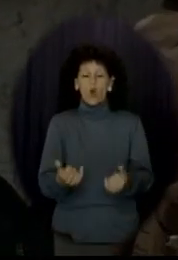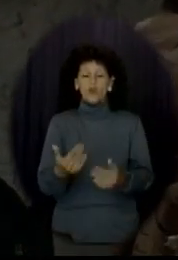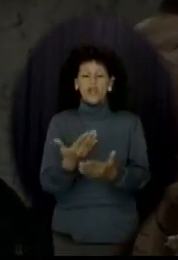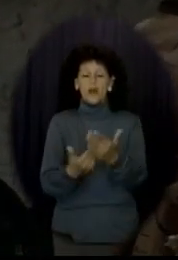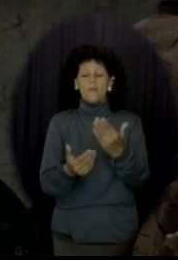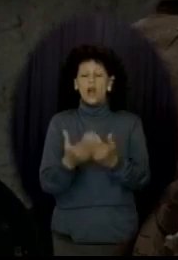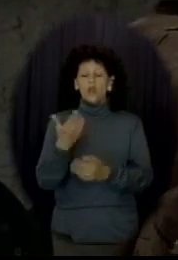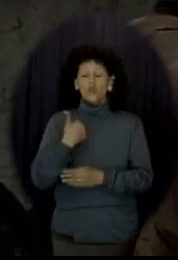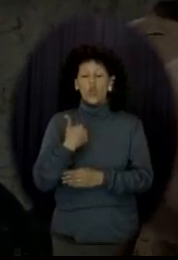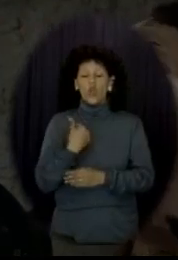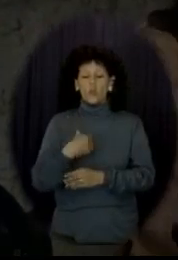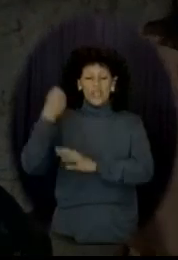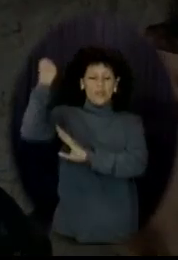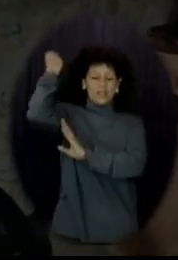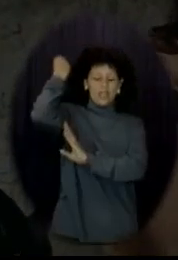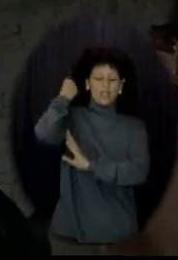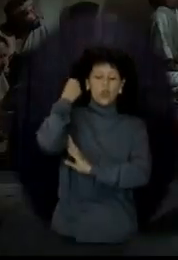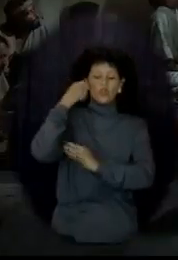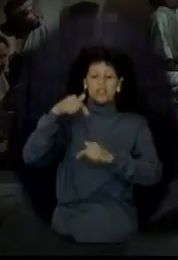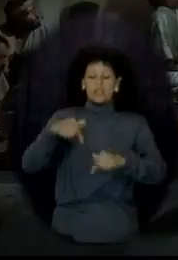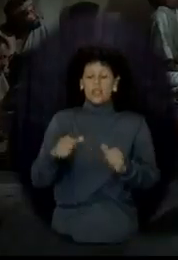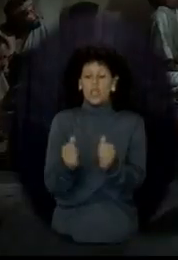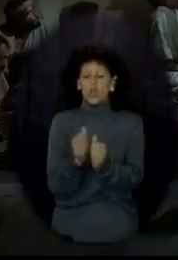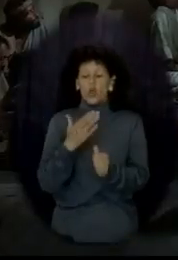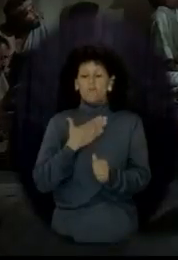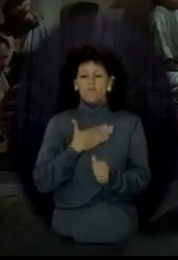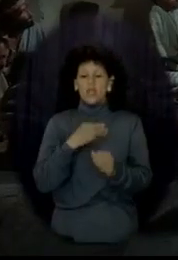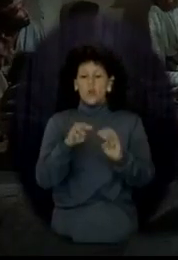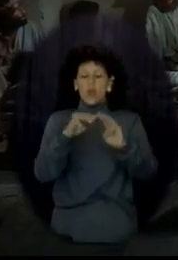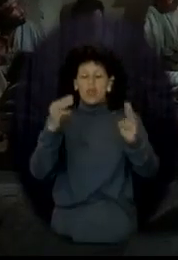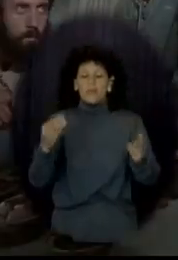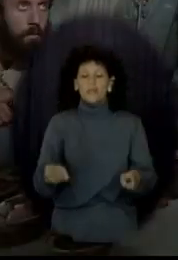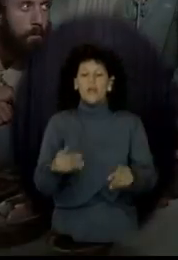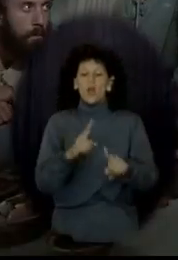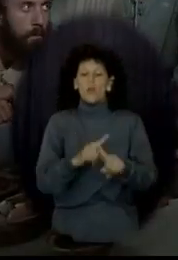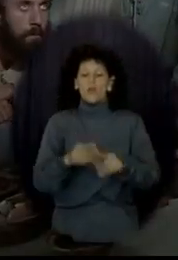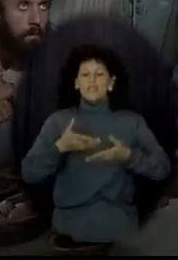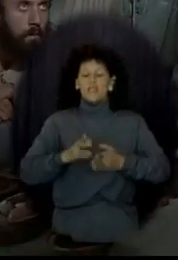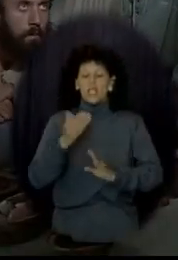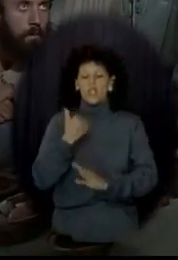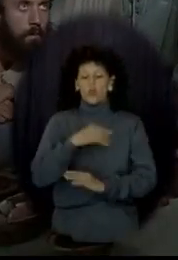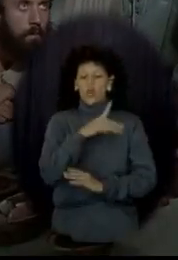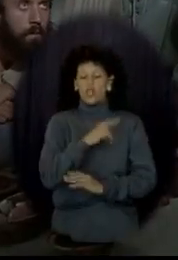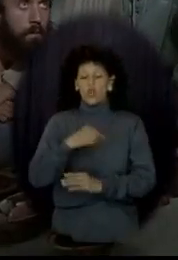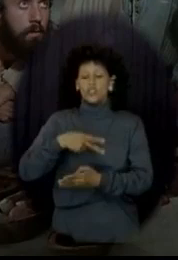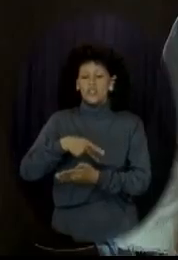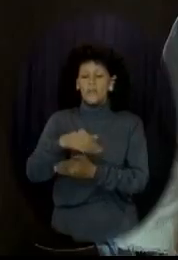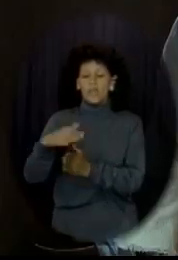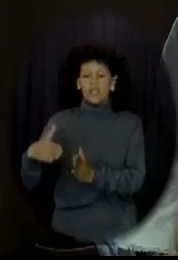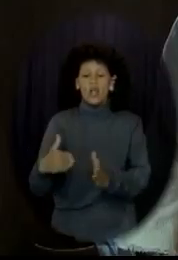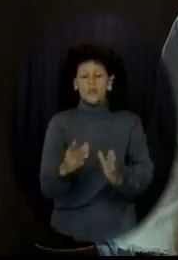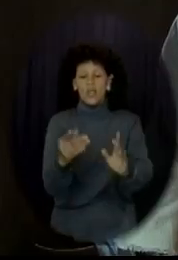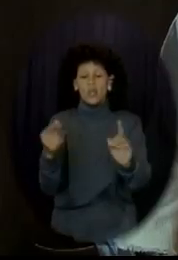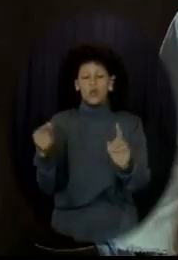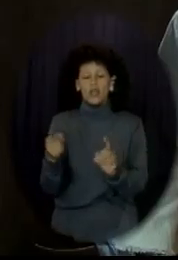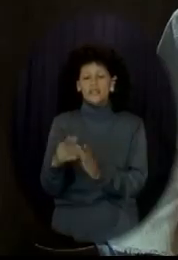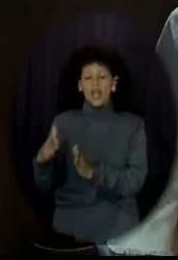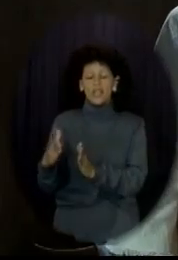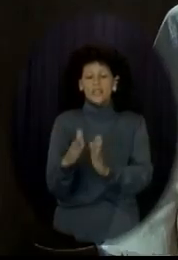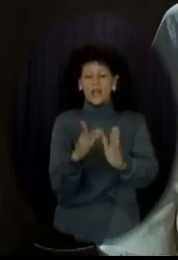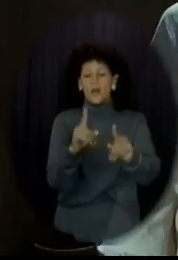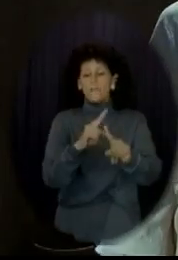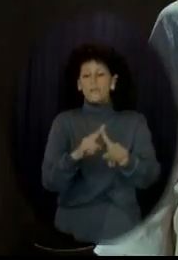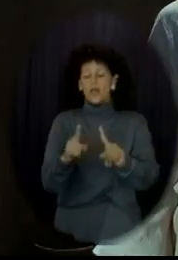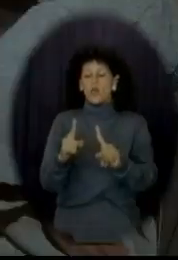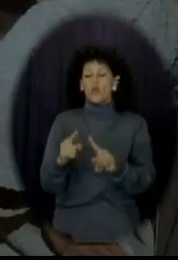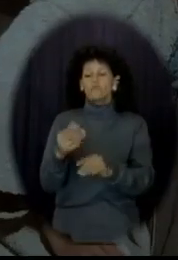Pero ahora, la mano del que me traicionará está con la mía sobre la mesa. Pues el Hijo del Hombre ha de morir como Dios lo ha señalado, pero ay de